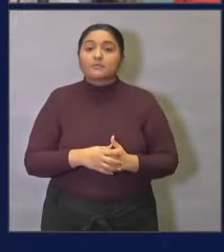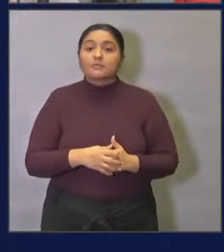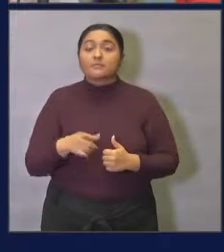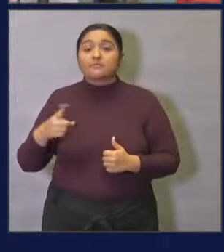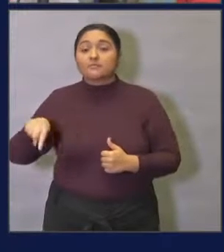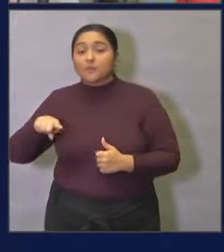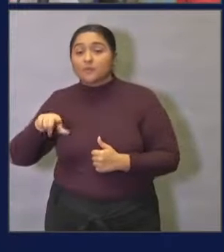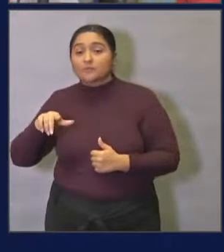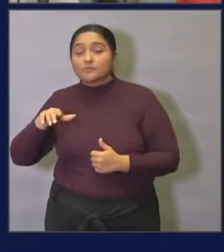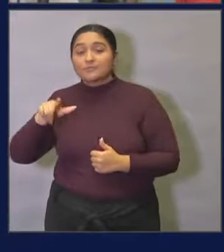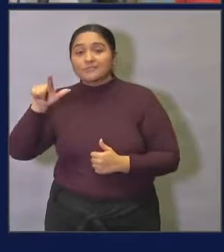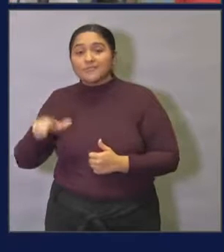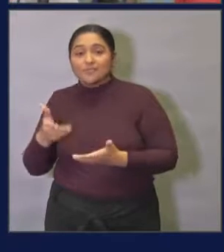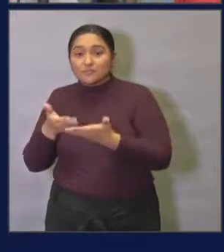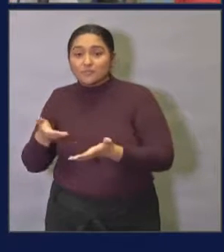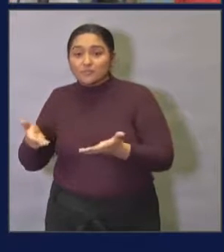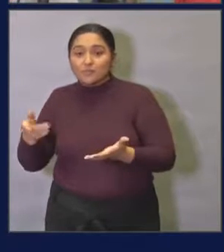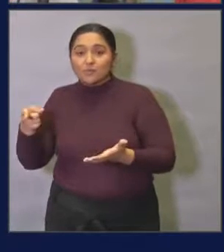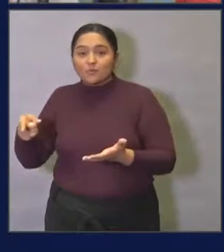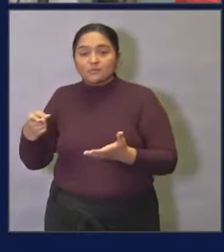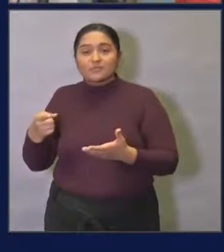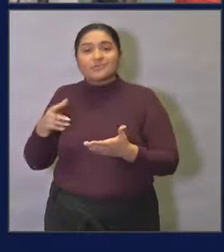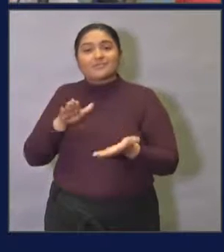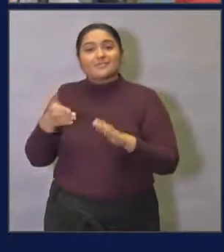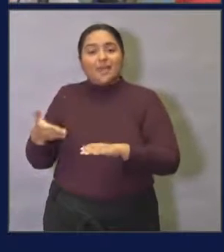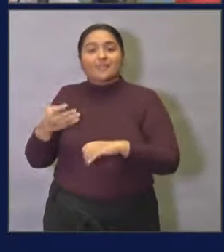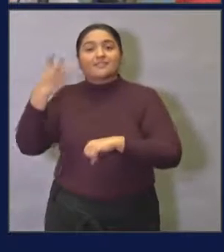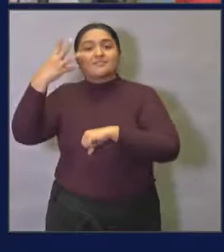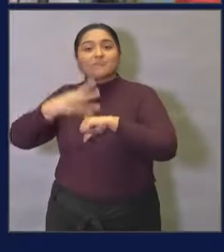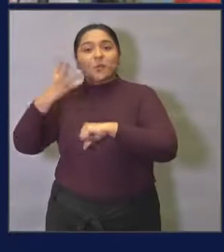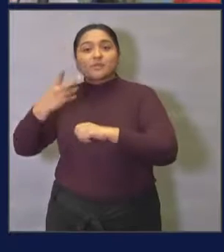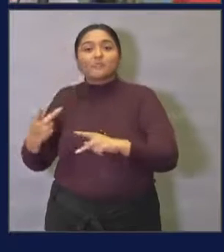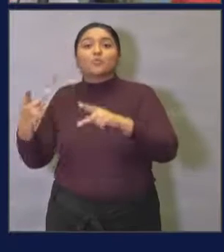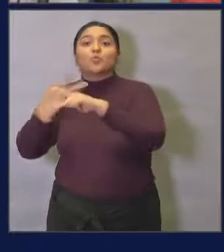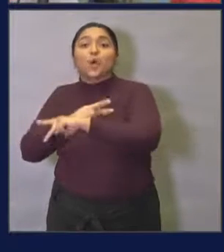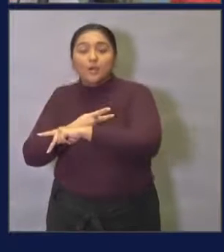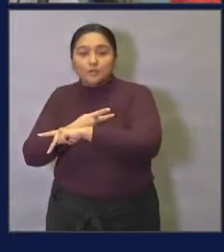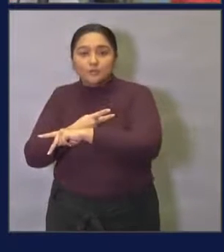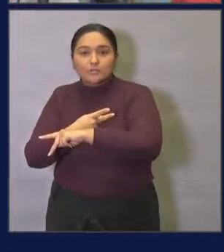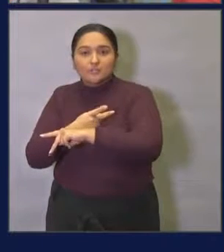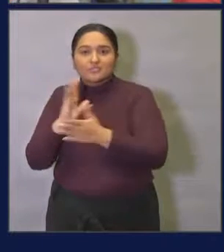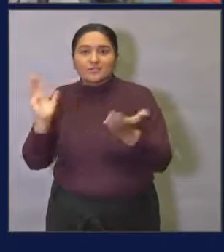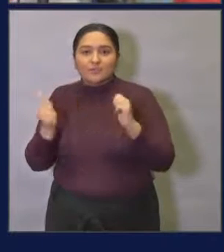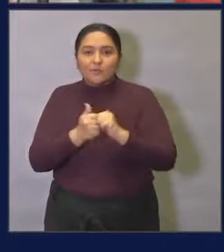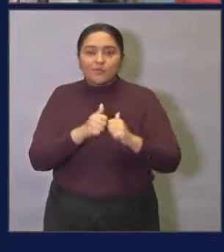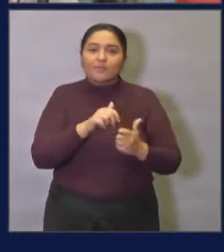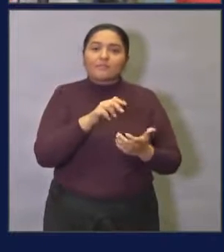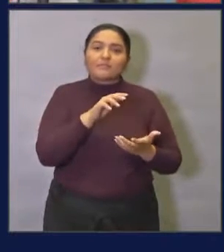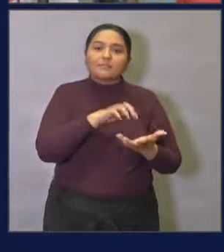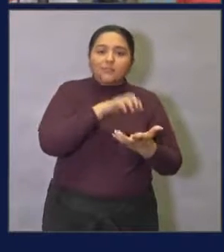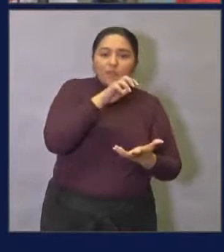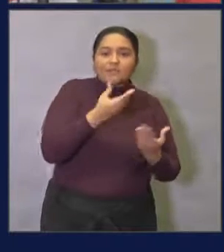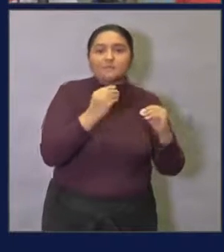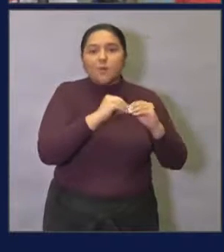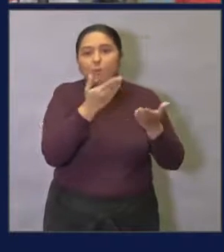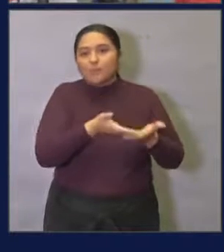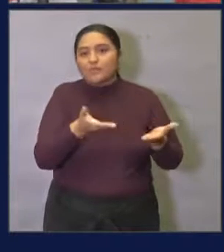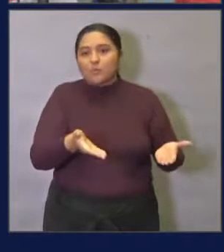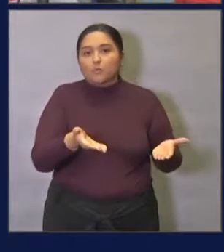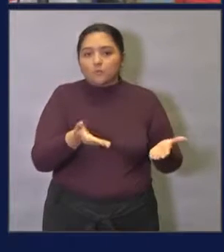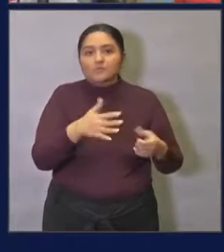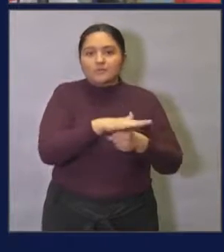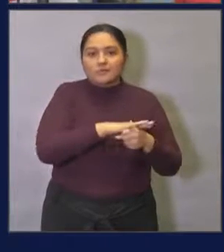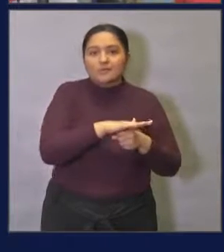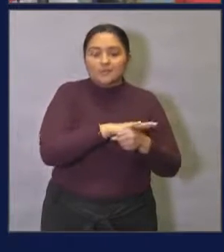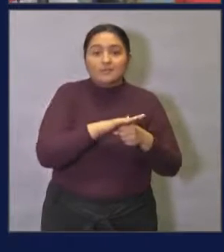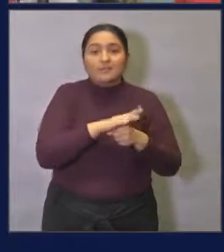bajos es 4 veces más alta que la de las personas que viven en las áreas con más recursos. Esta brecha